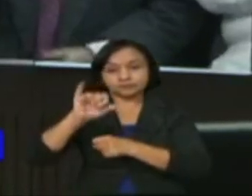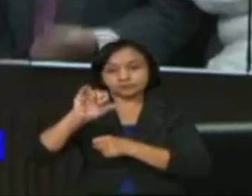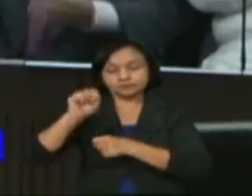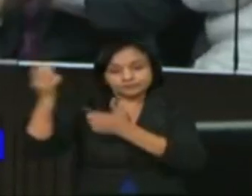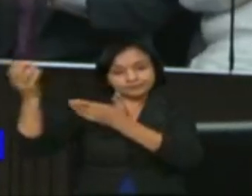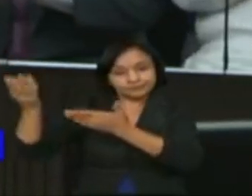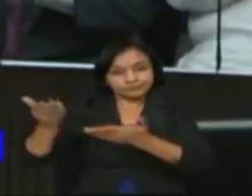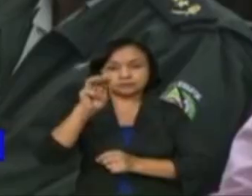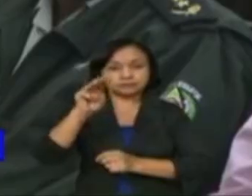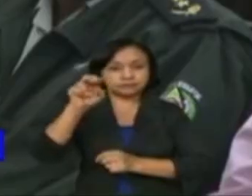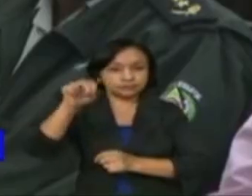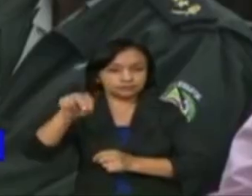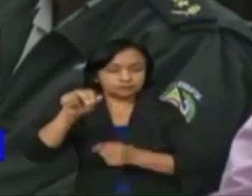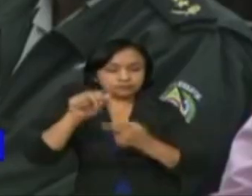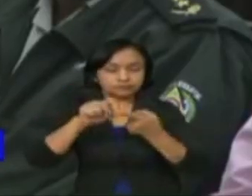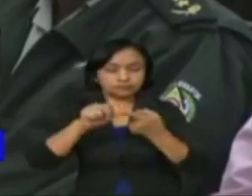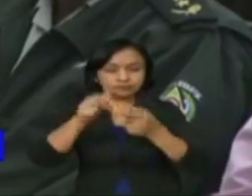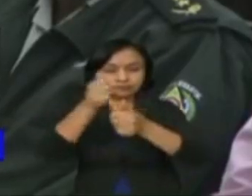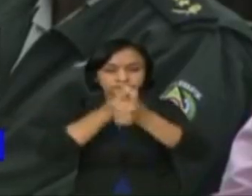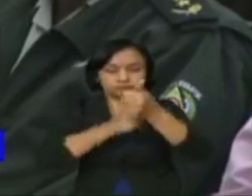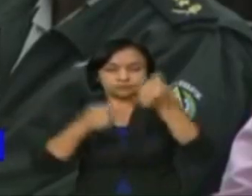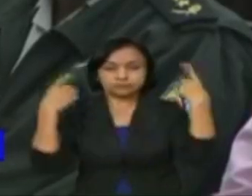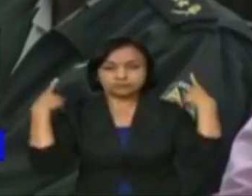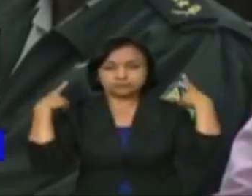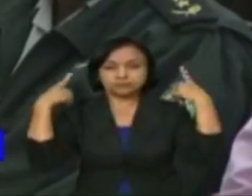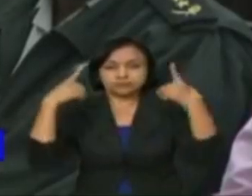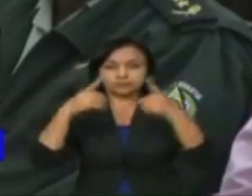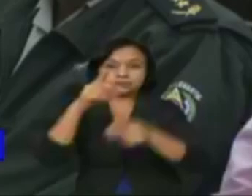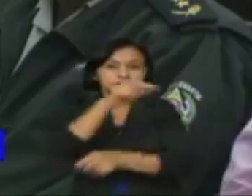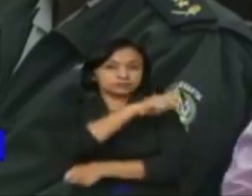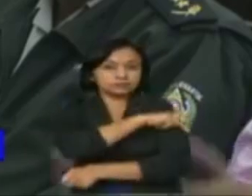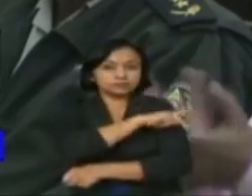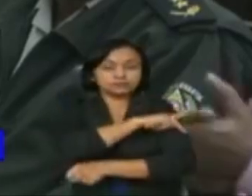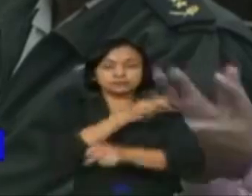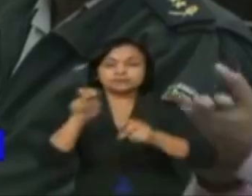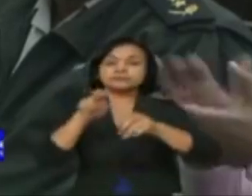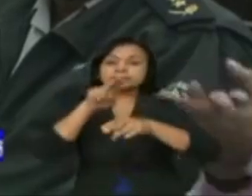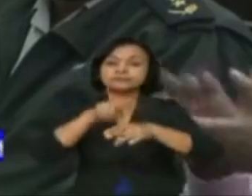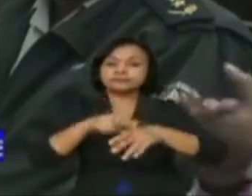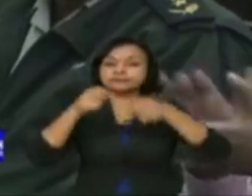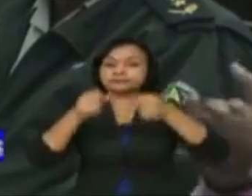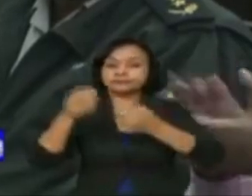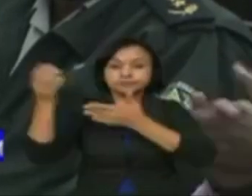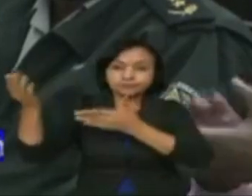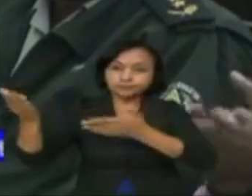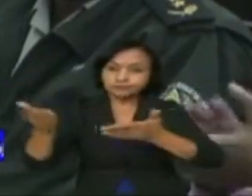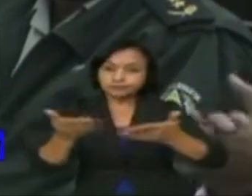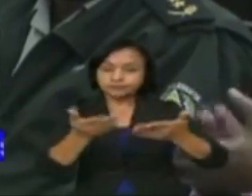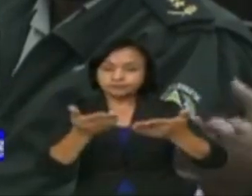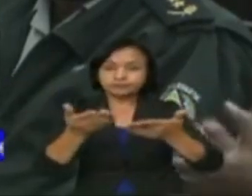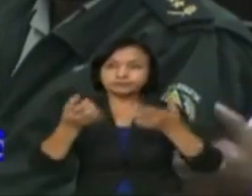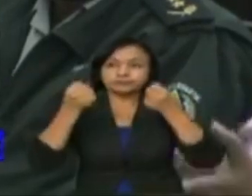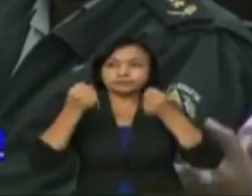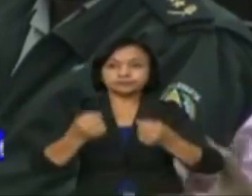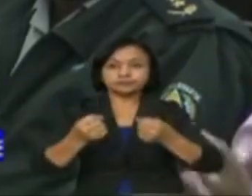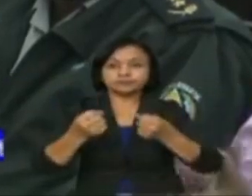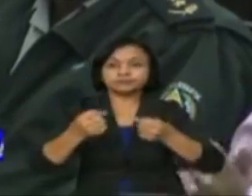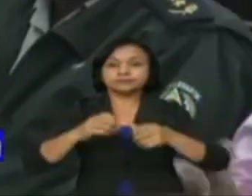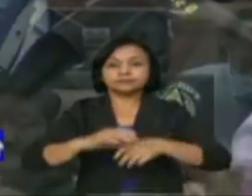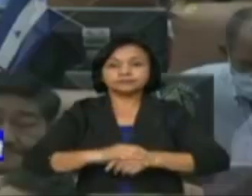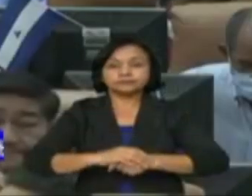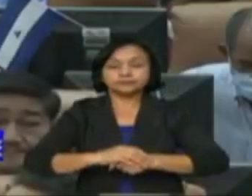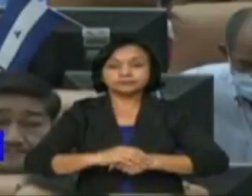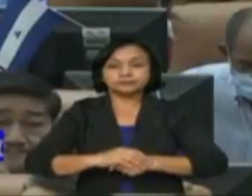de la policía del régimen, dirigidos por el también sancionado Ramón Avellán, y otra delegación del ejército.